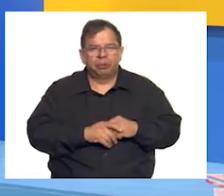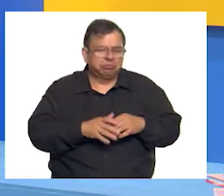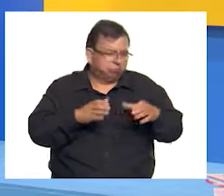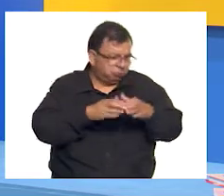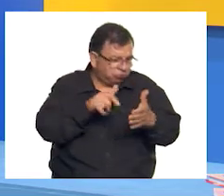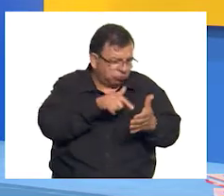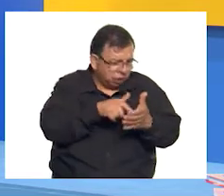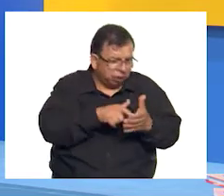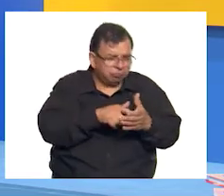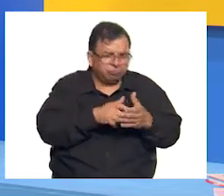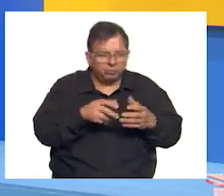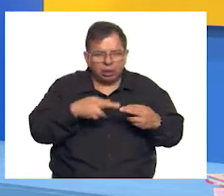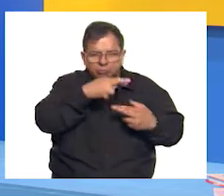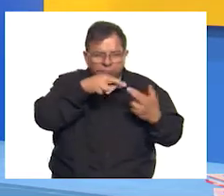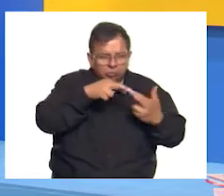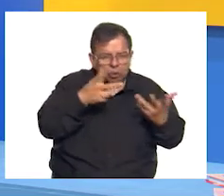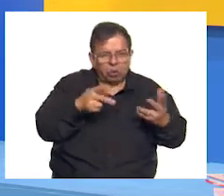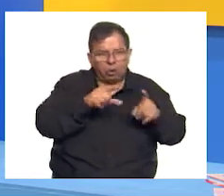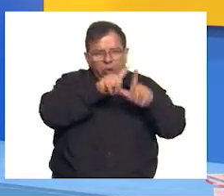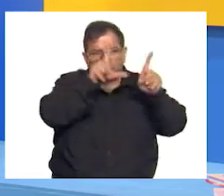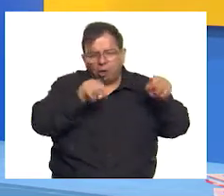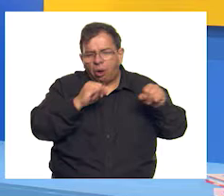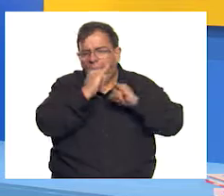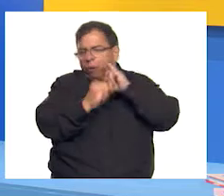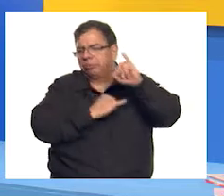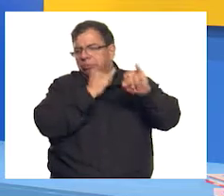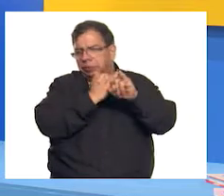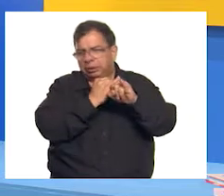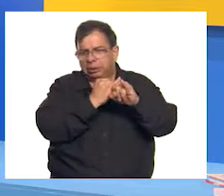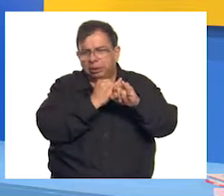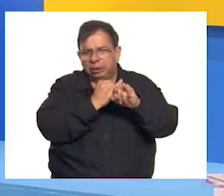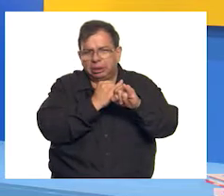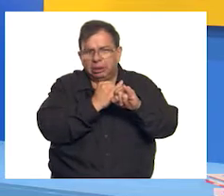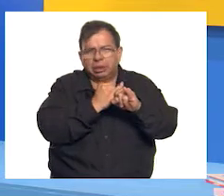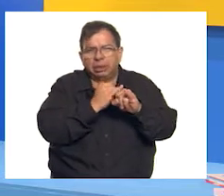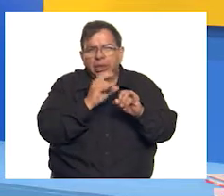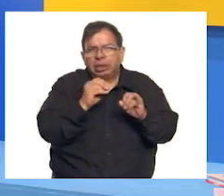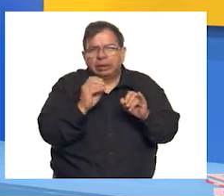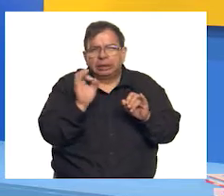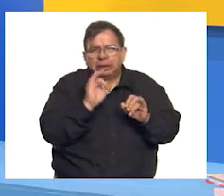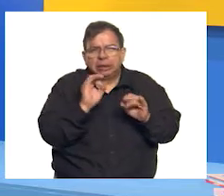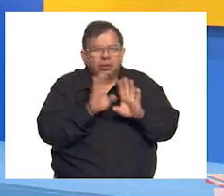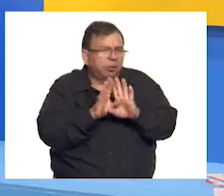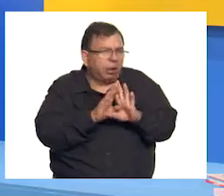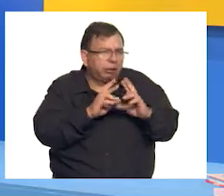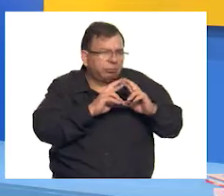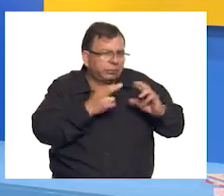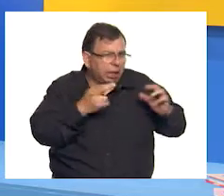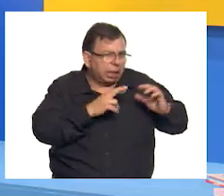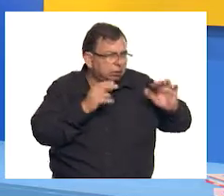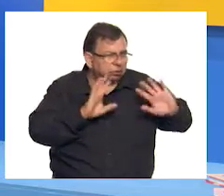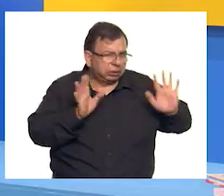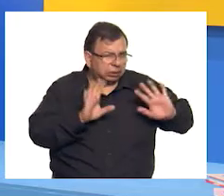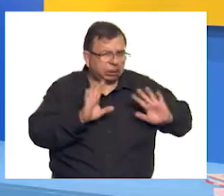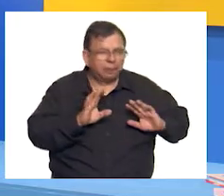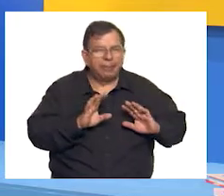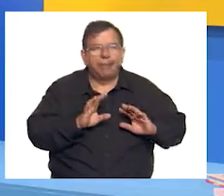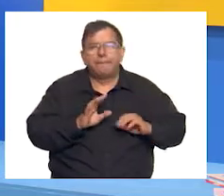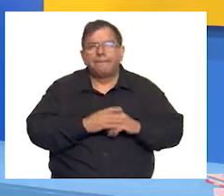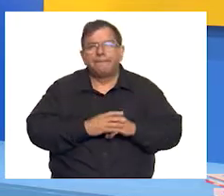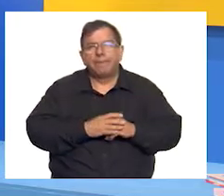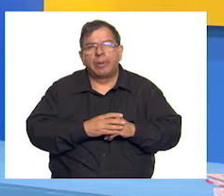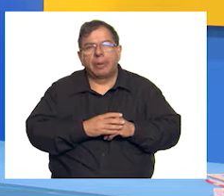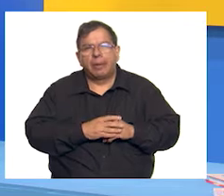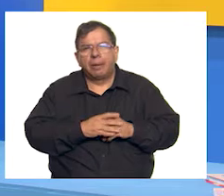local, regional, nacional o internacional, sin que necesariamente tengan una relación entre ellas. Por su